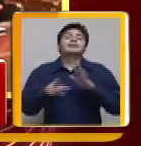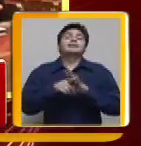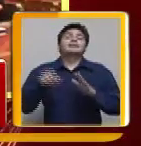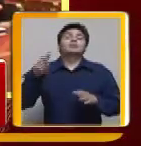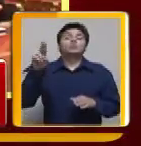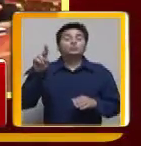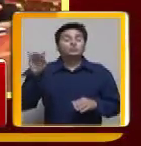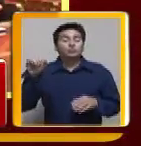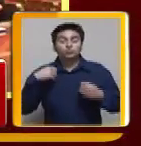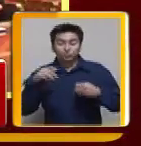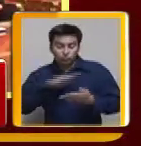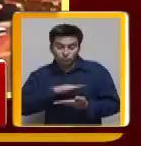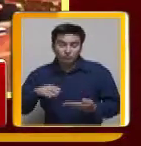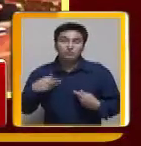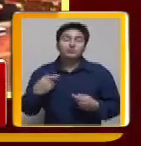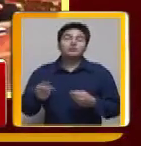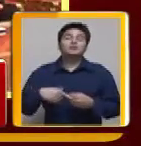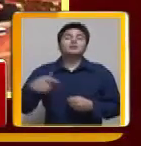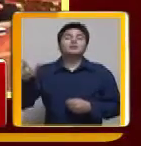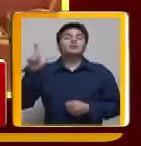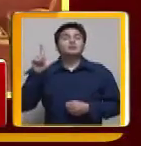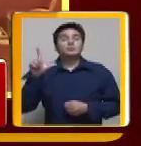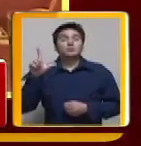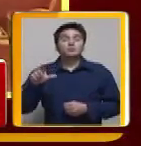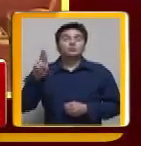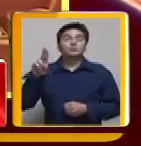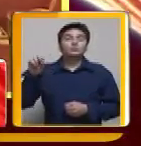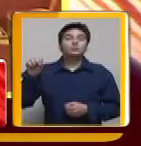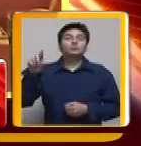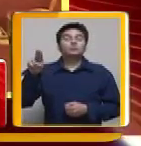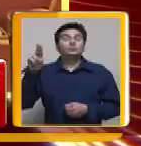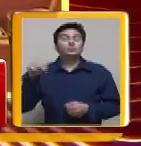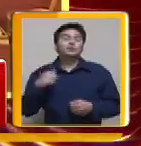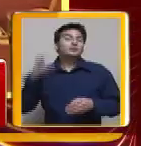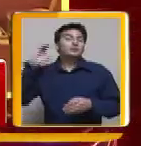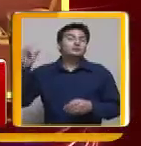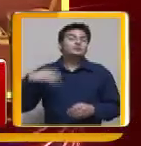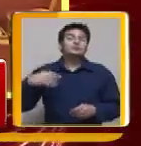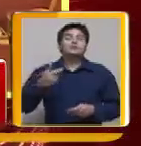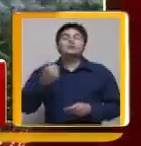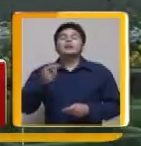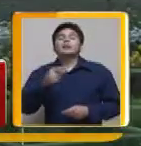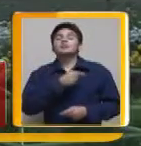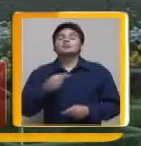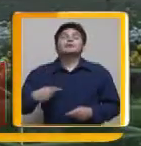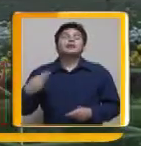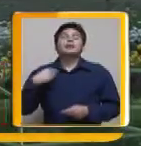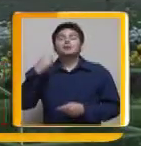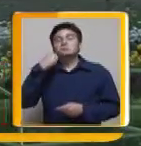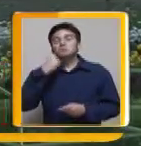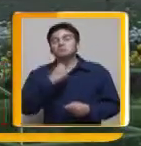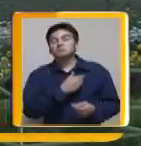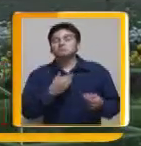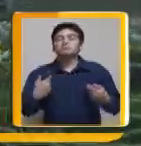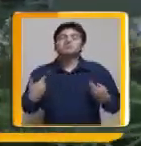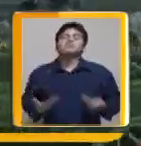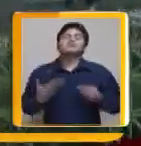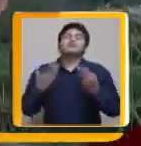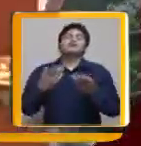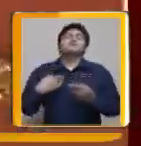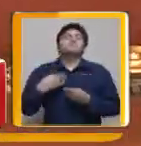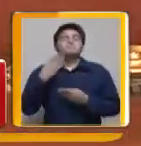siglas se la conocerá como LUSU. Escuchemos a Gabriela Niño de Guzmán, alcaldesa interina, en el momento en que daba luz verde a esta